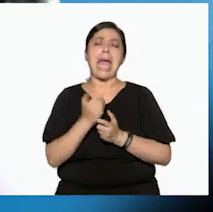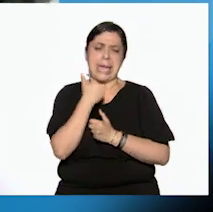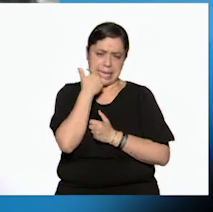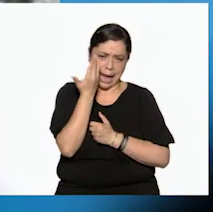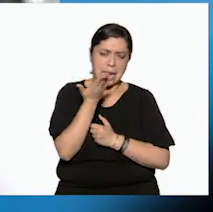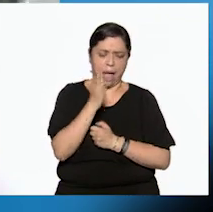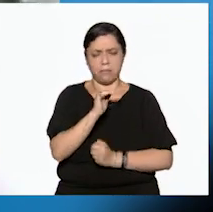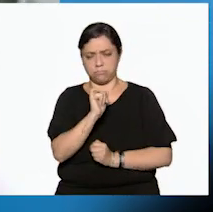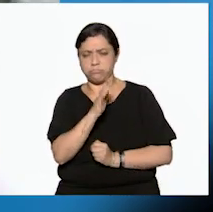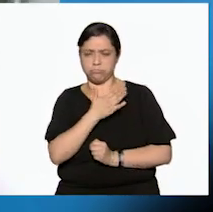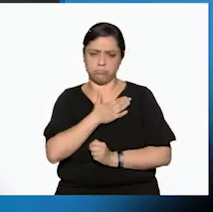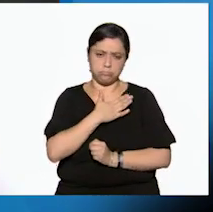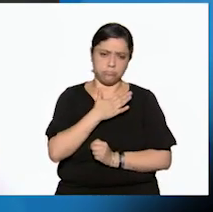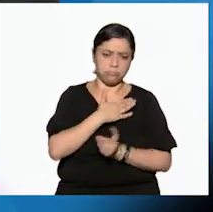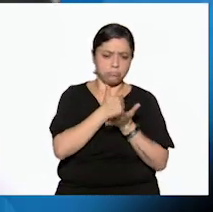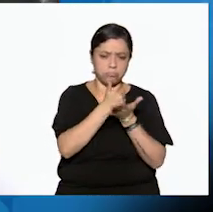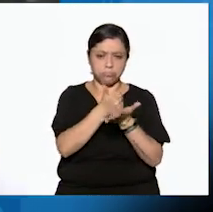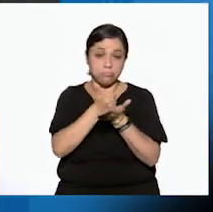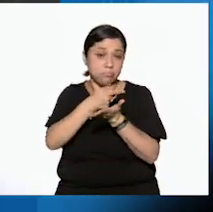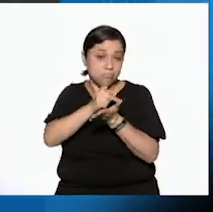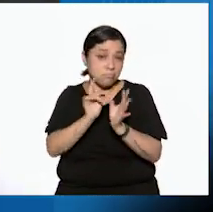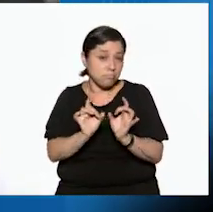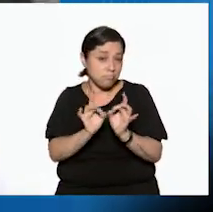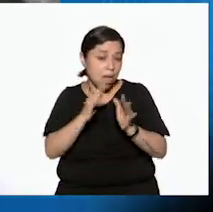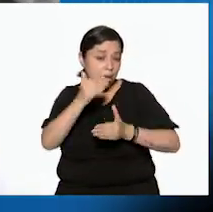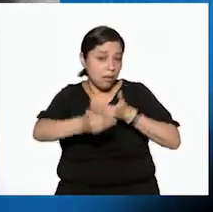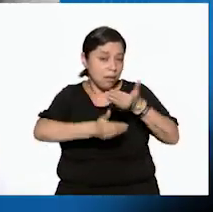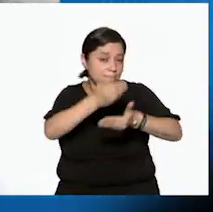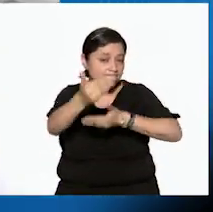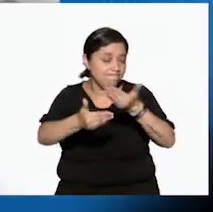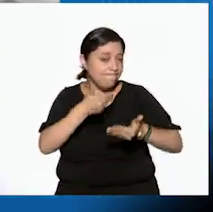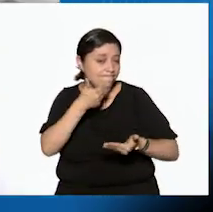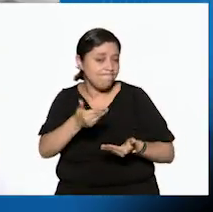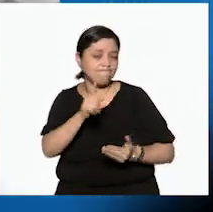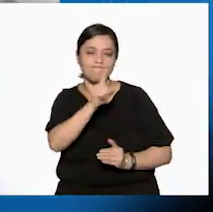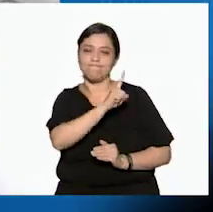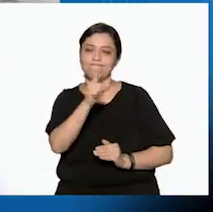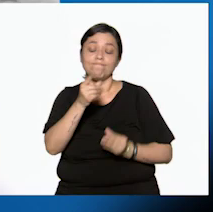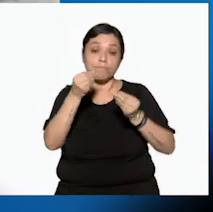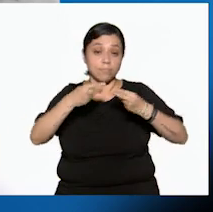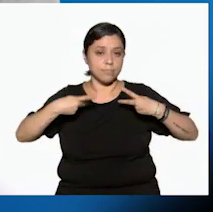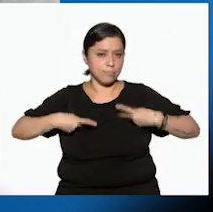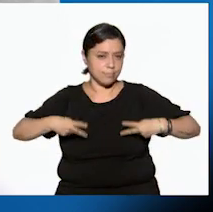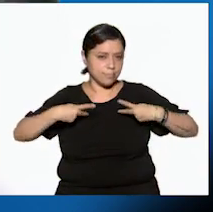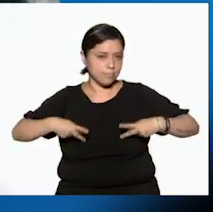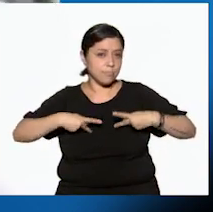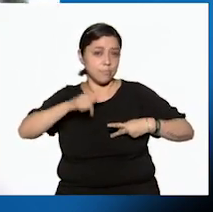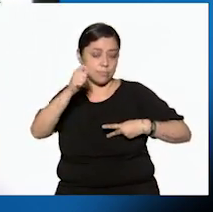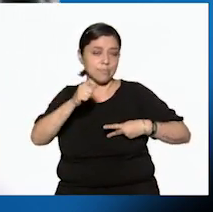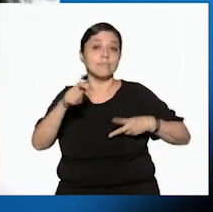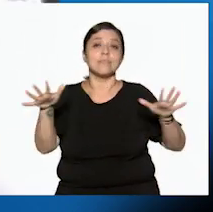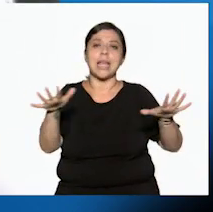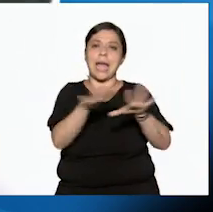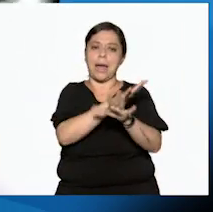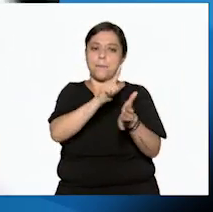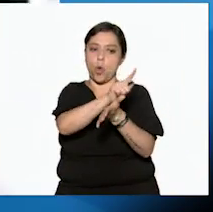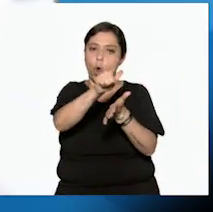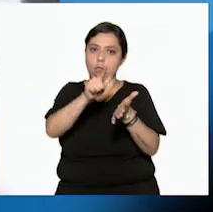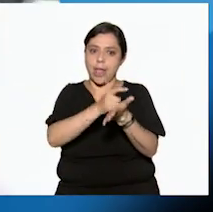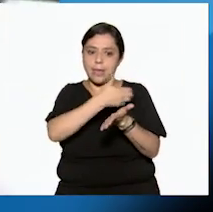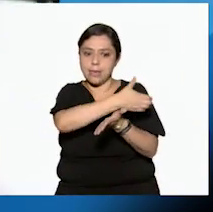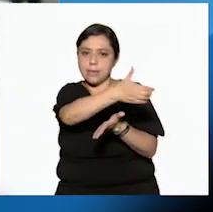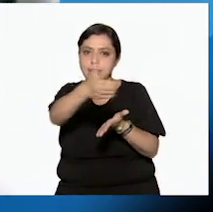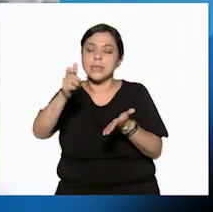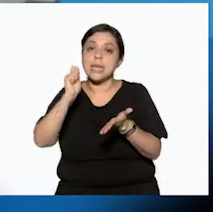buenas, pero el resultado no lo fueron tanto. Para muchos especialistas, la reforma agraria fracturó